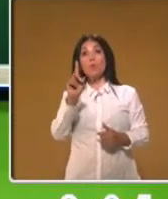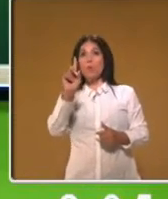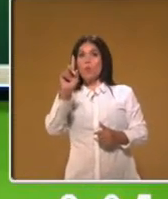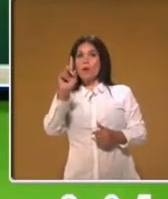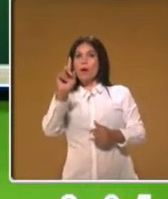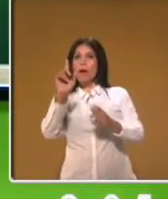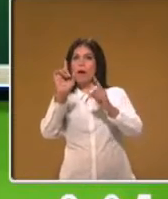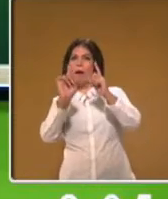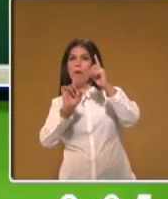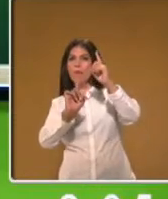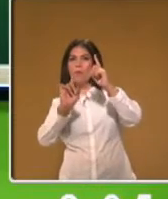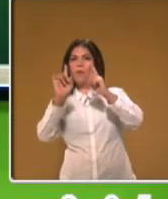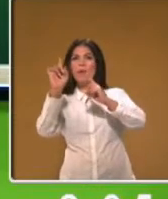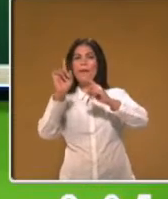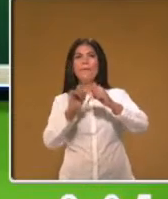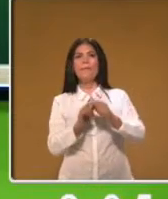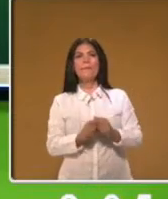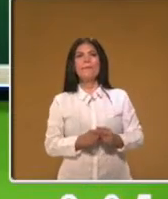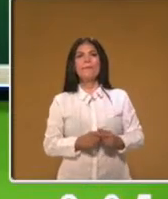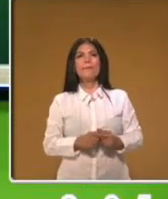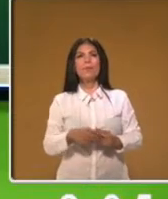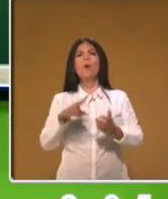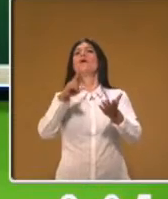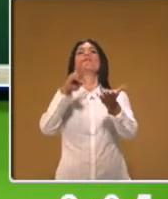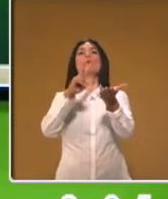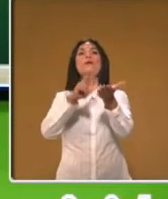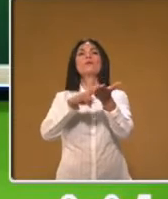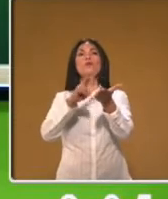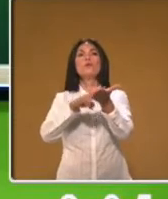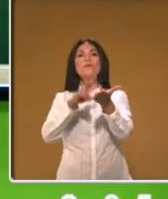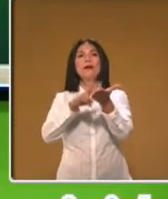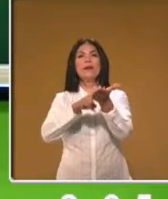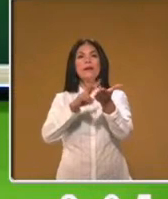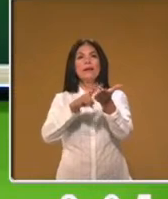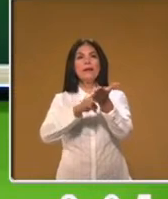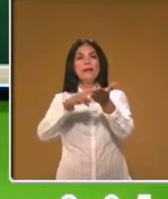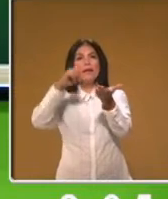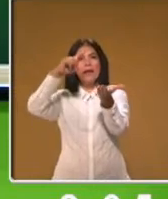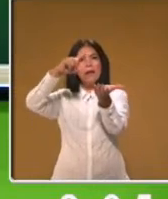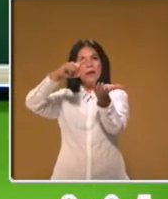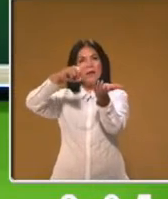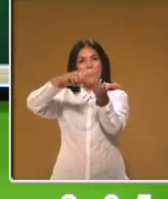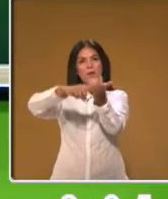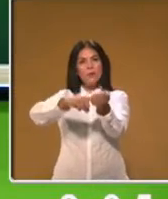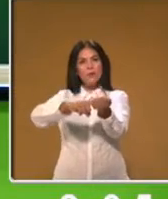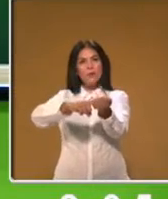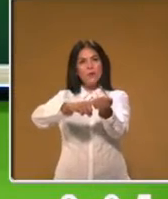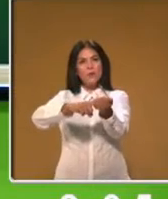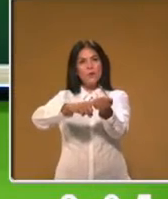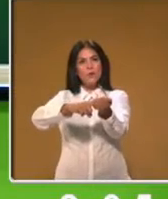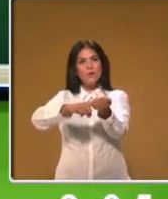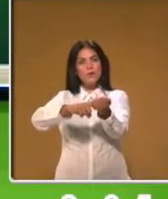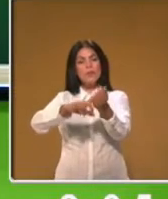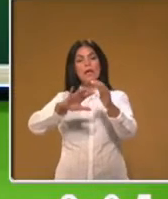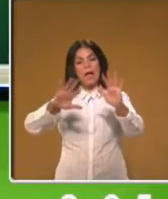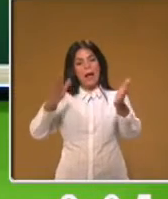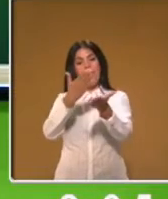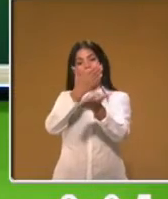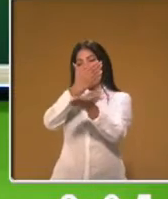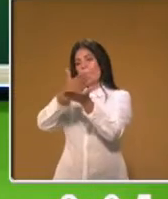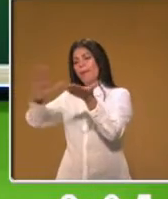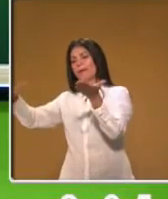me va a permitir saber el valor de los hot dogs para luego usar otro procedimiento y luego saber el valor del boleto de la entrada al